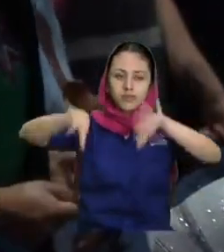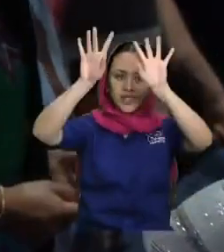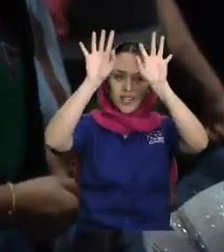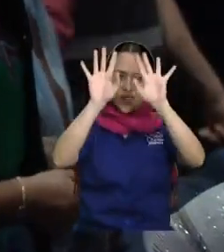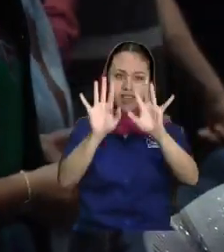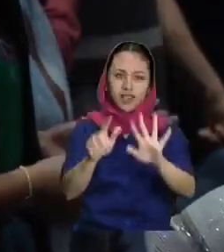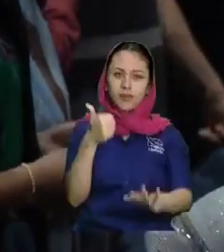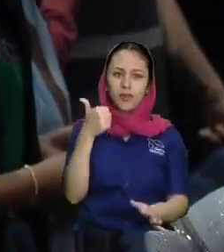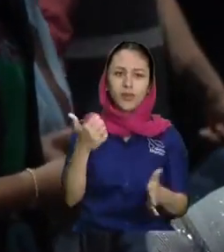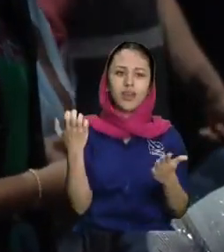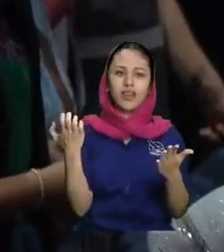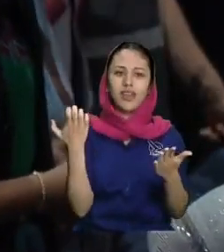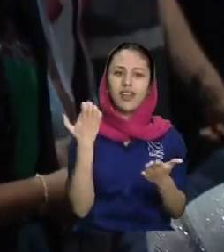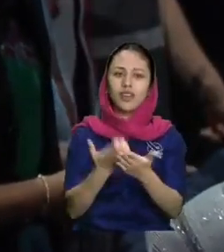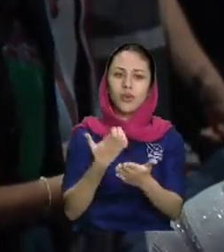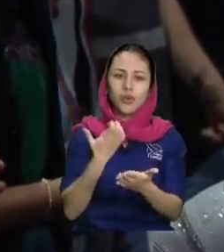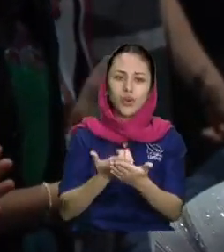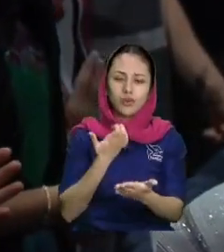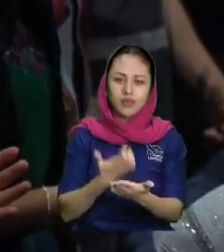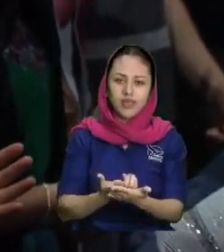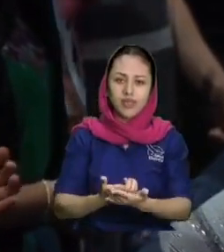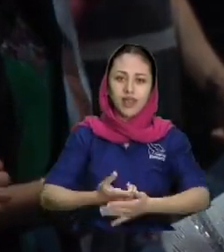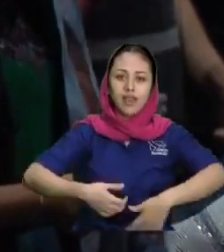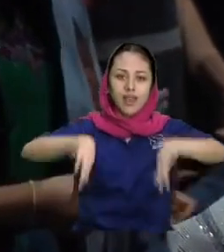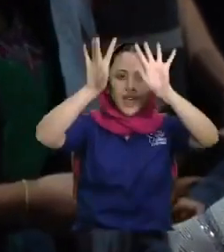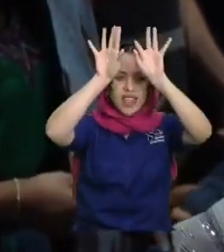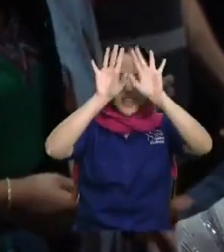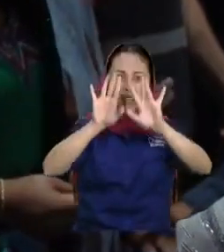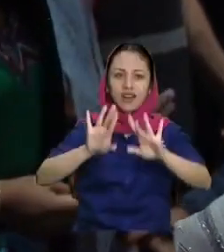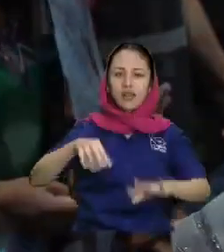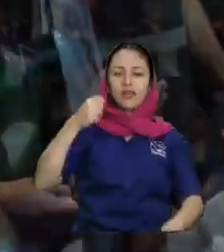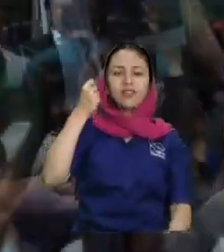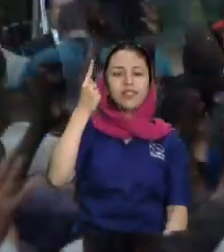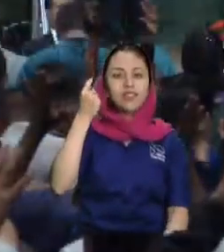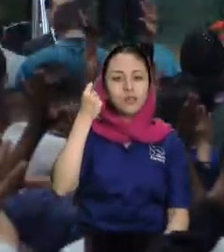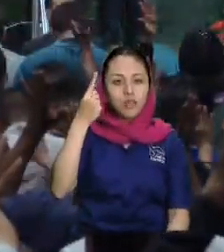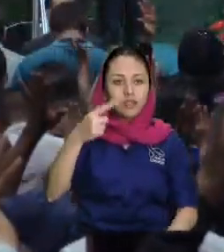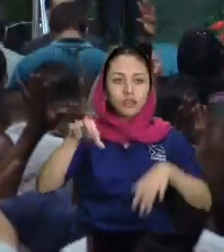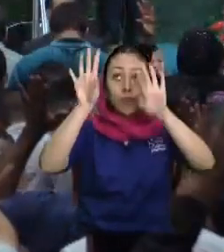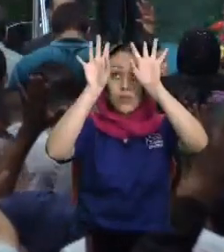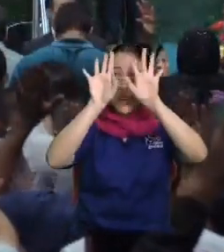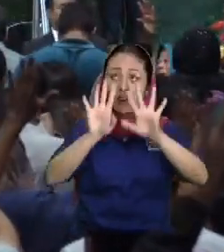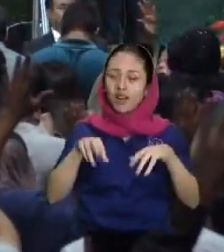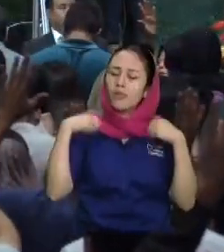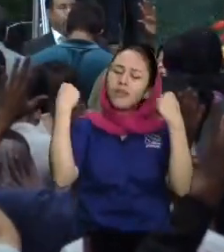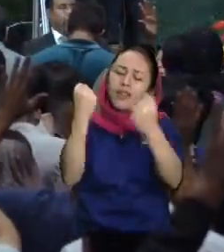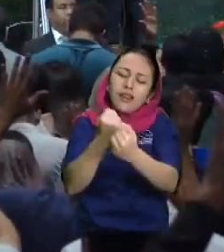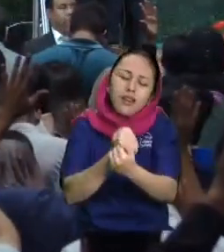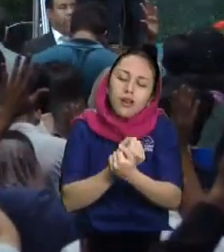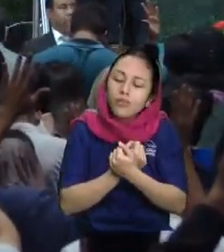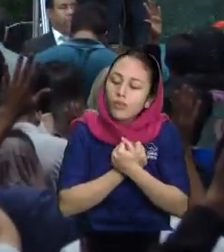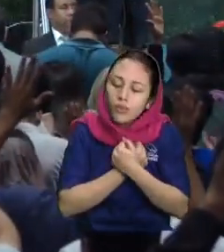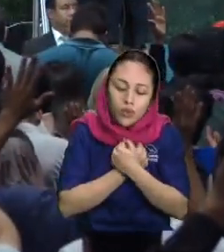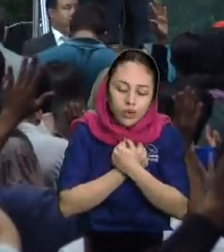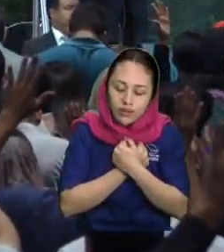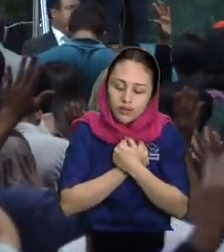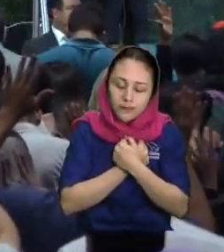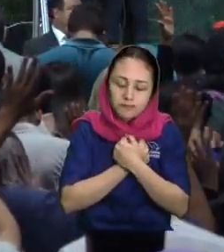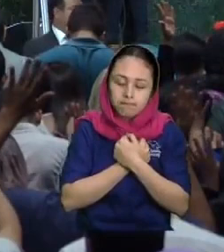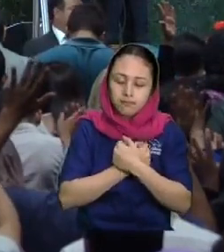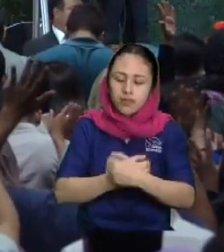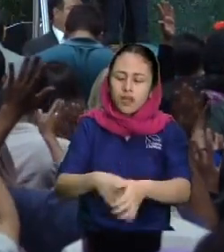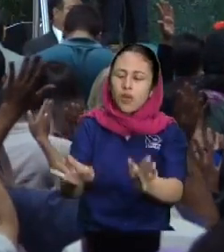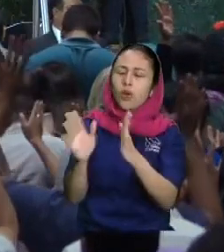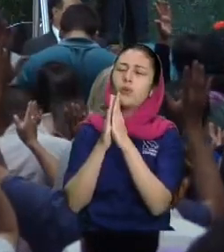económica, Señor, abundancia de entendimiento, de amor, Señor, abundancia, Señor, te